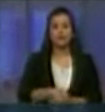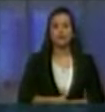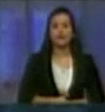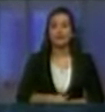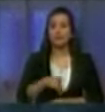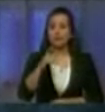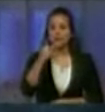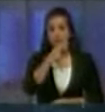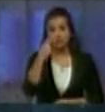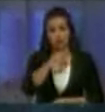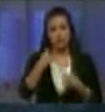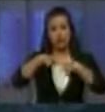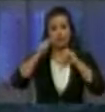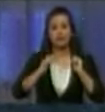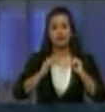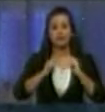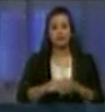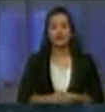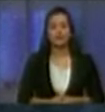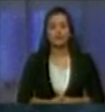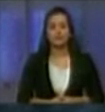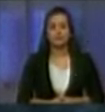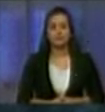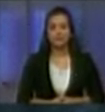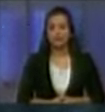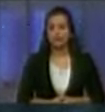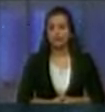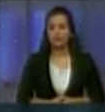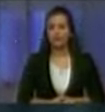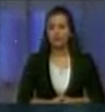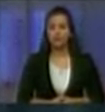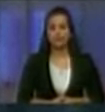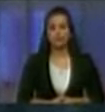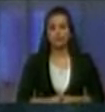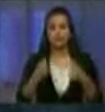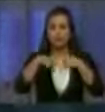pensamiento, la moral, la ética y los sueños del comandante Hugo Chávez.